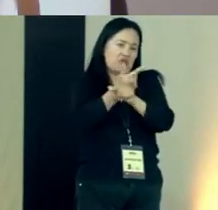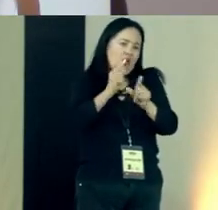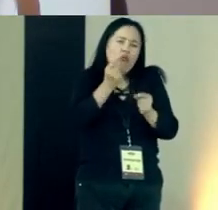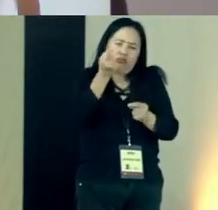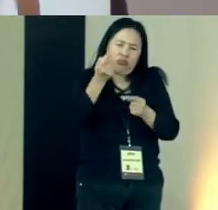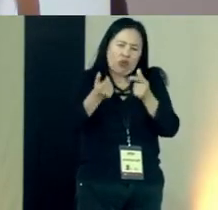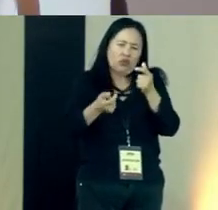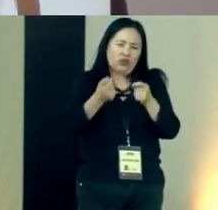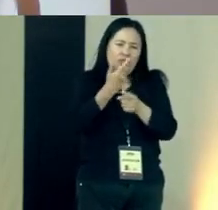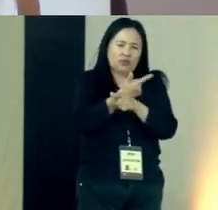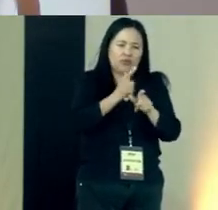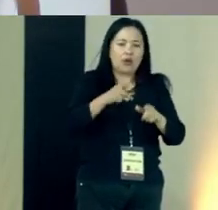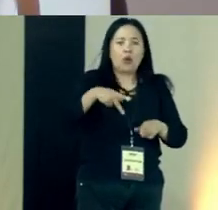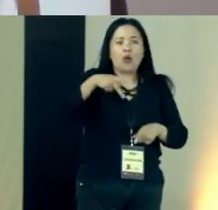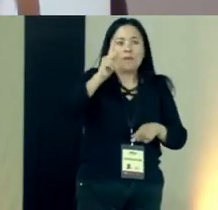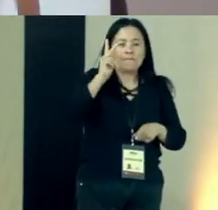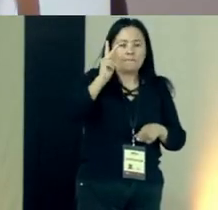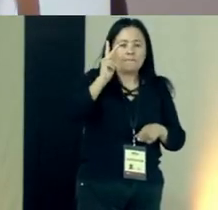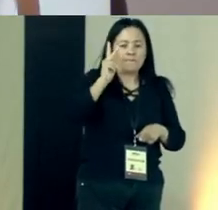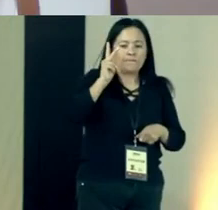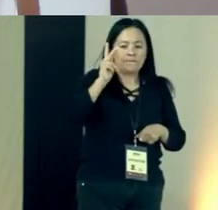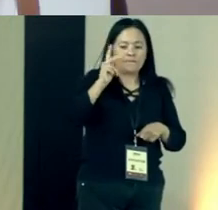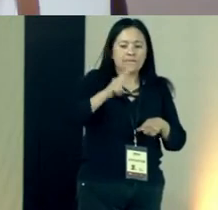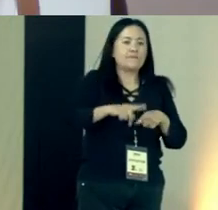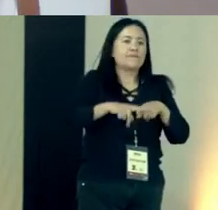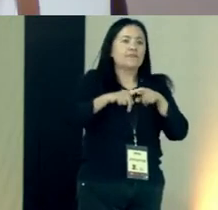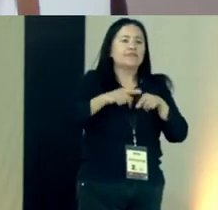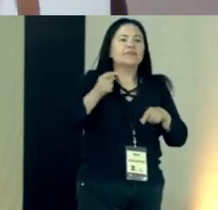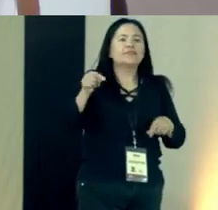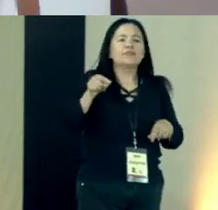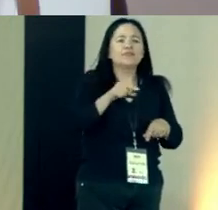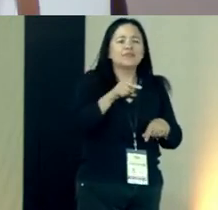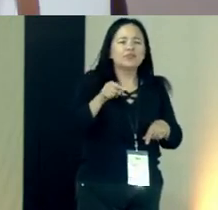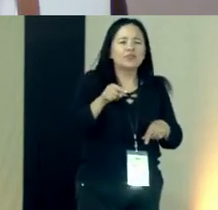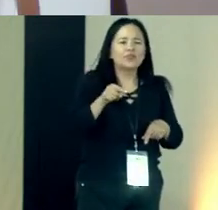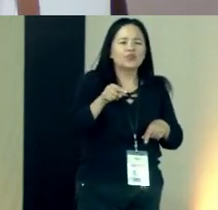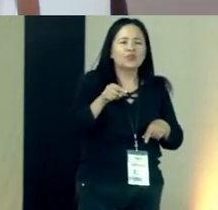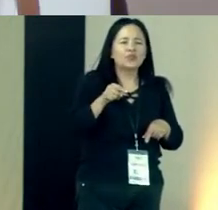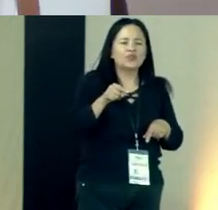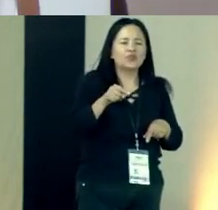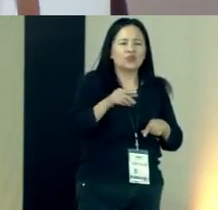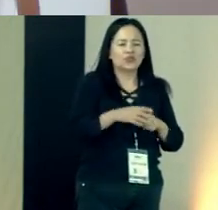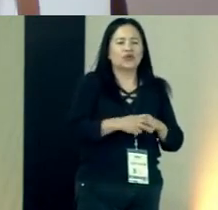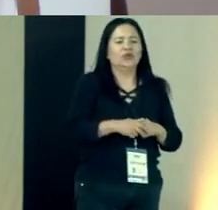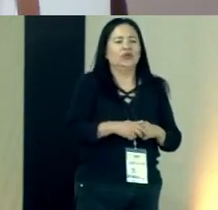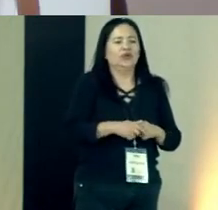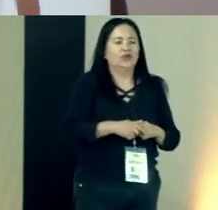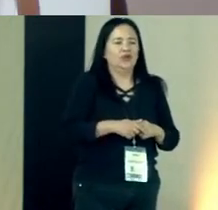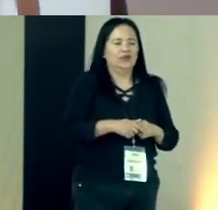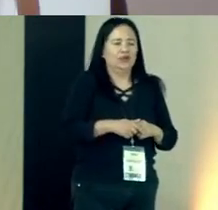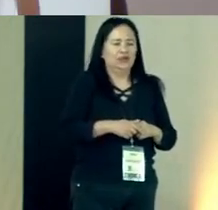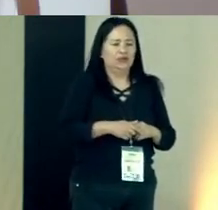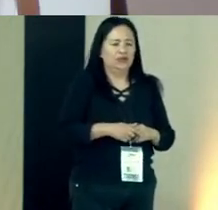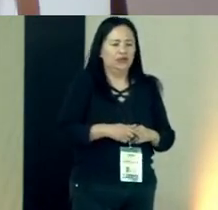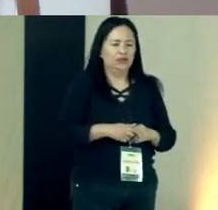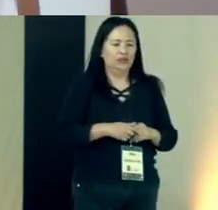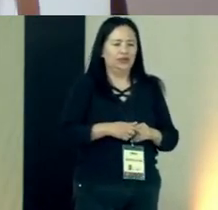pocas, pero dependían muchísimo de esta clase señorial que por sus condiciones históricas y sociales